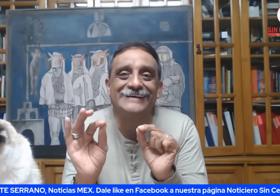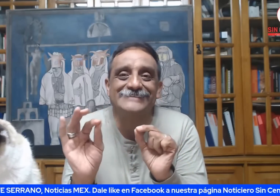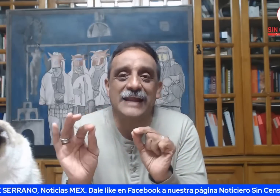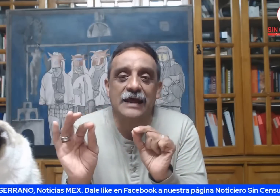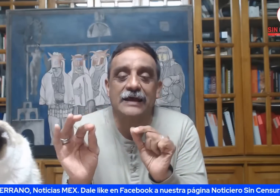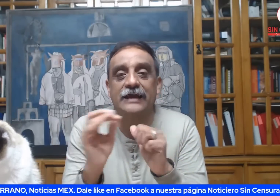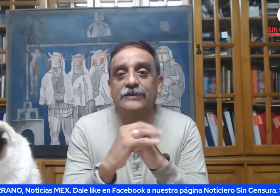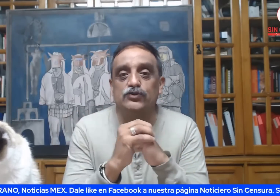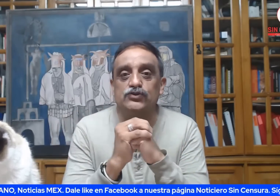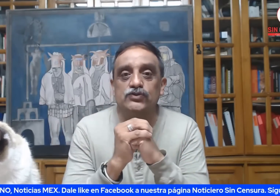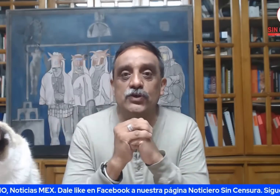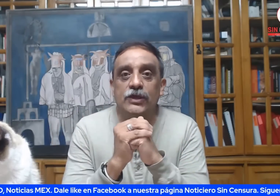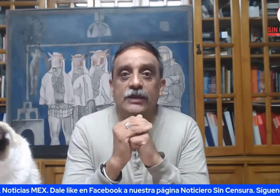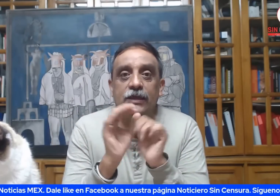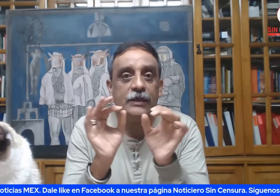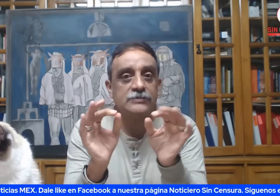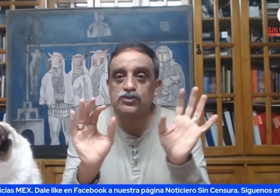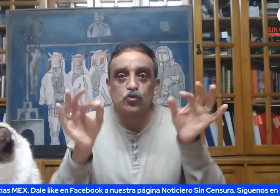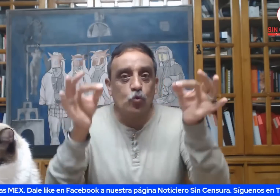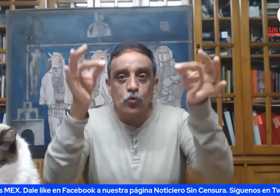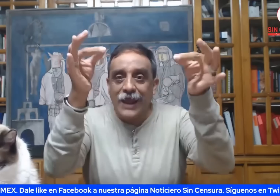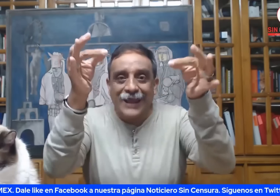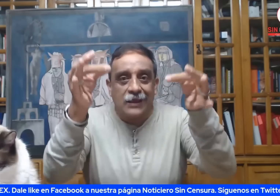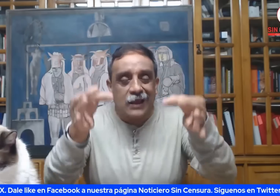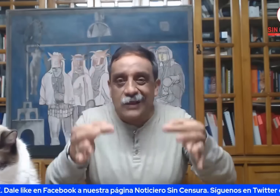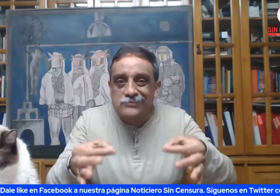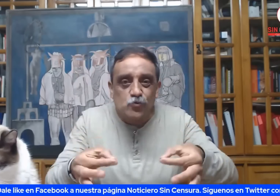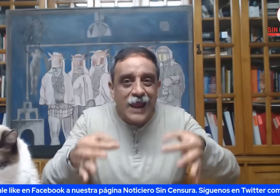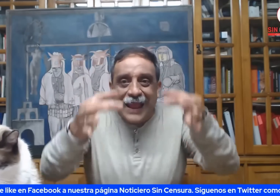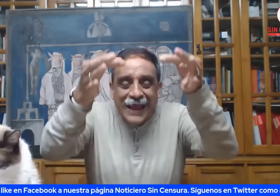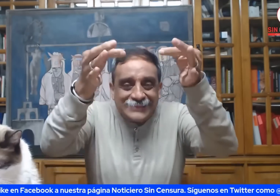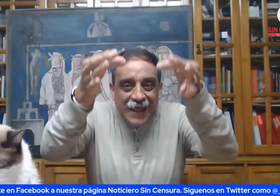intereses extranjeros. Es una